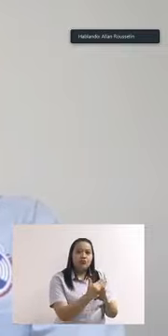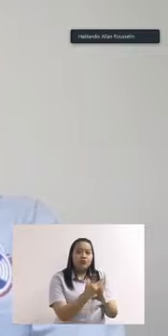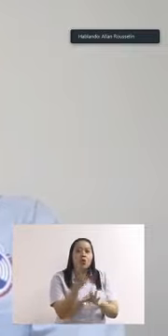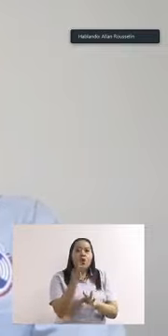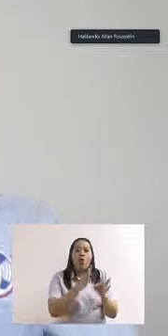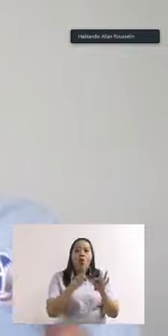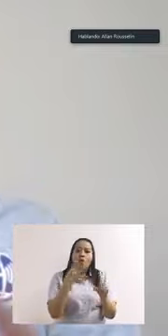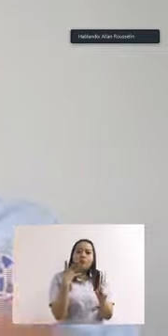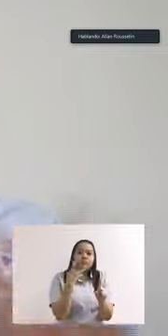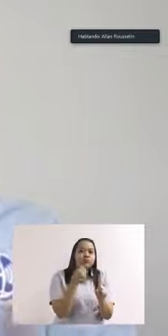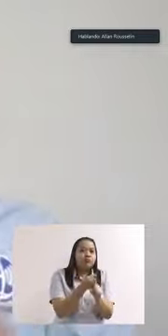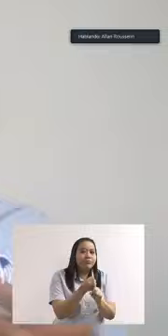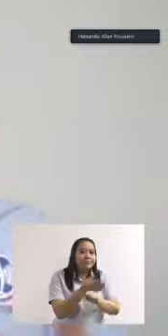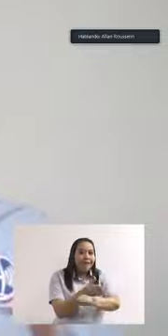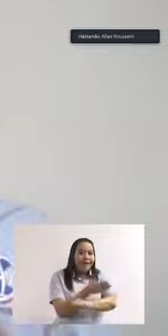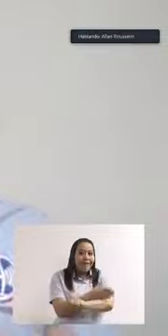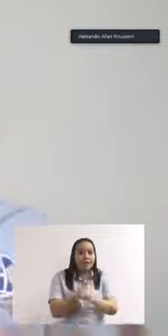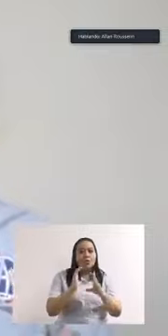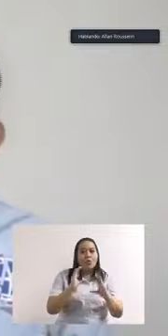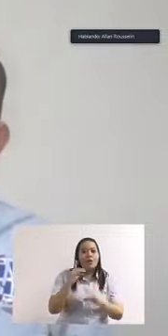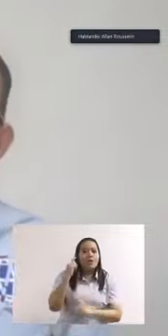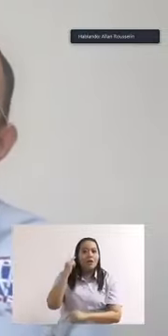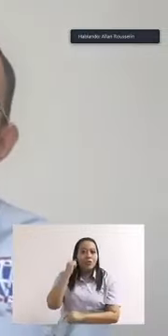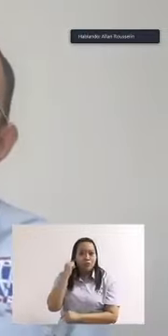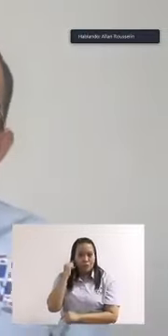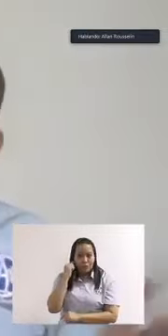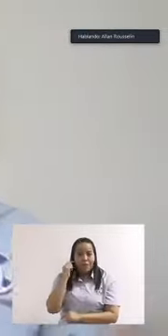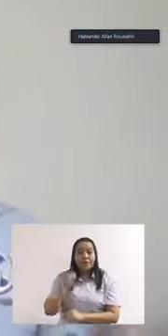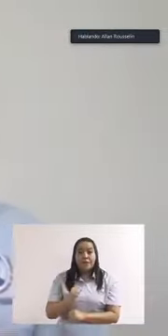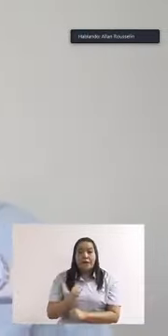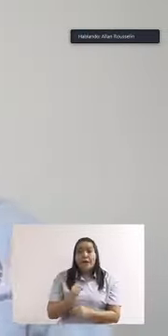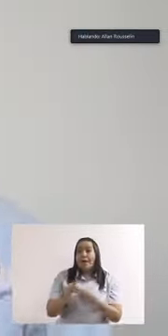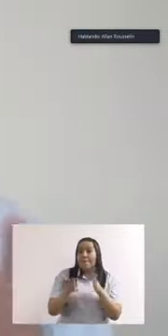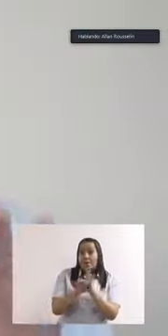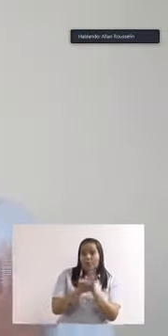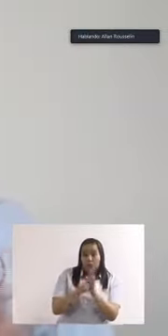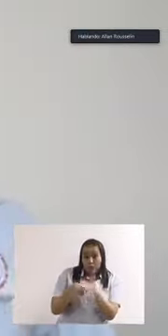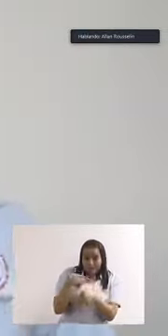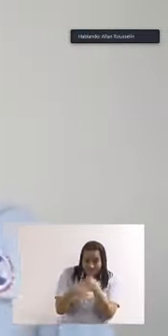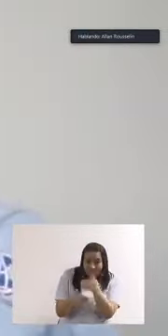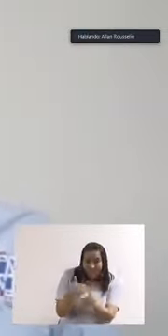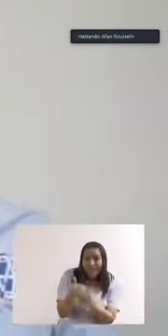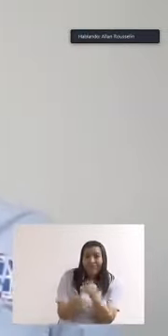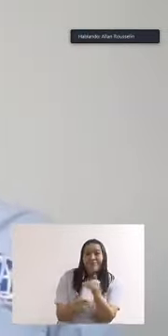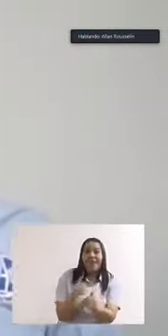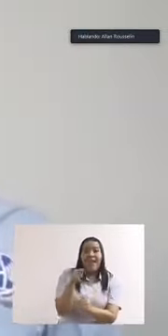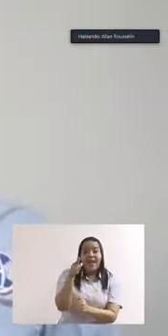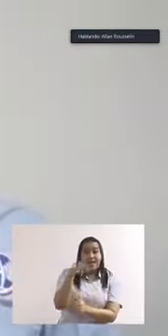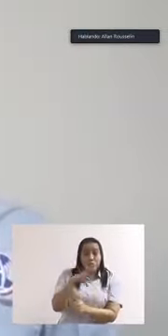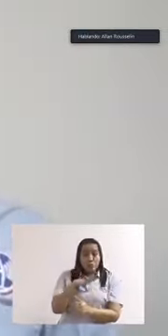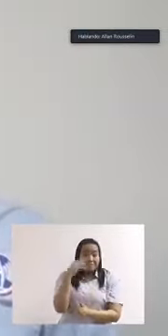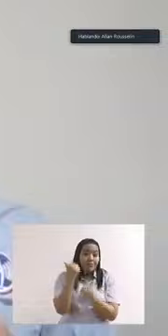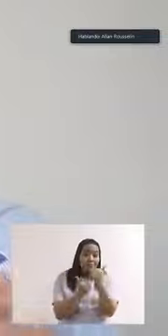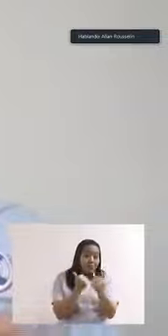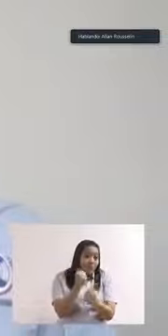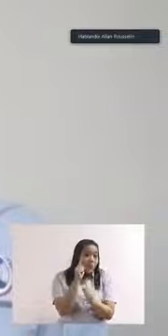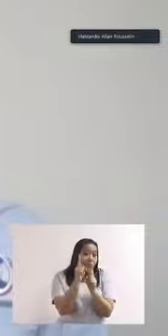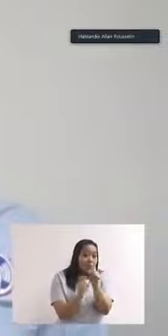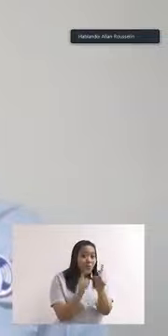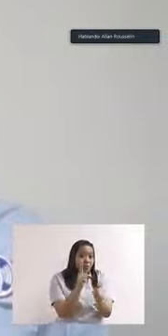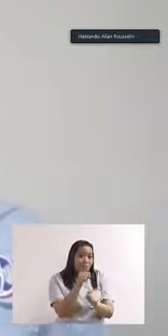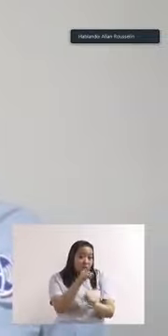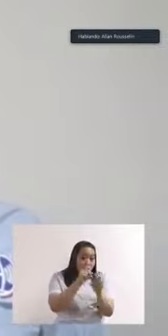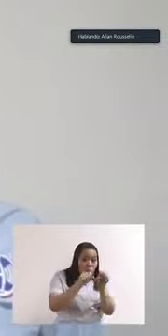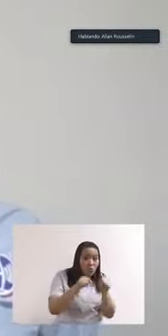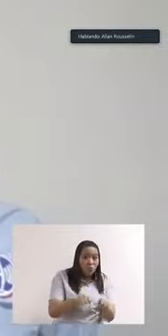de la audición. Si conforme avance el tema ustedes tienen alguna pregunta, por favor escriban en sus comentarios aquí abajo en Facebook. Nuestro equipo